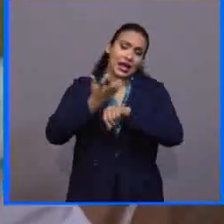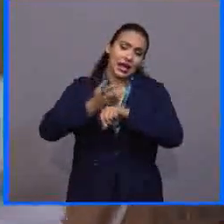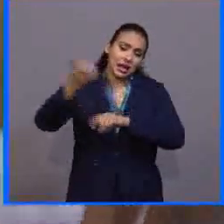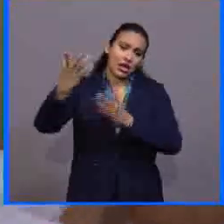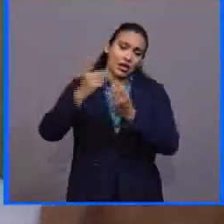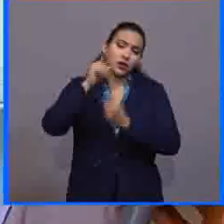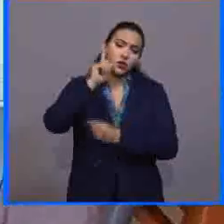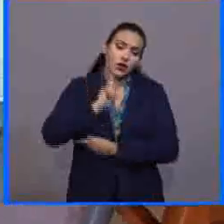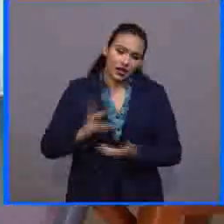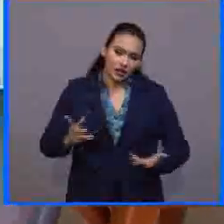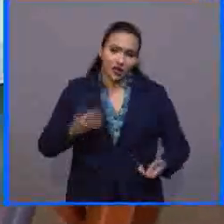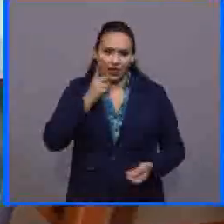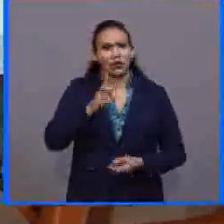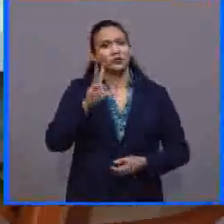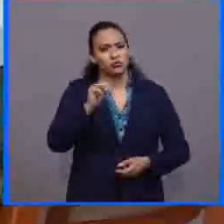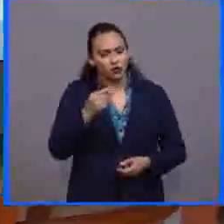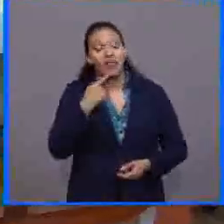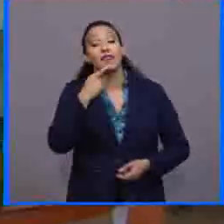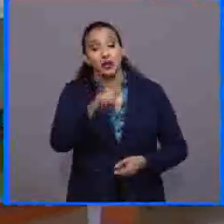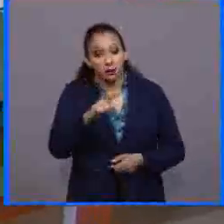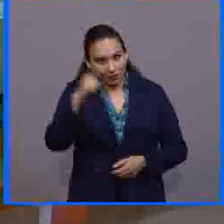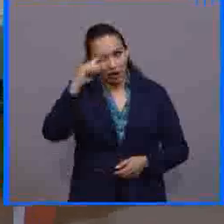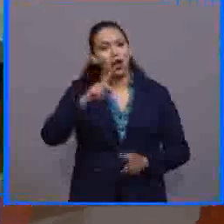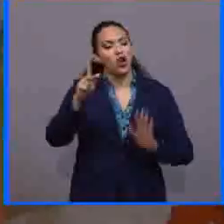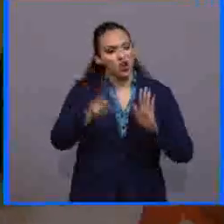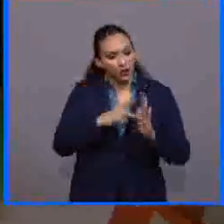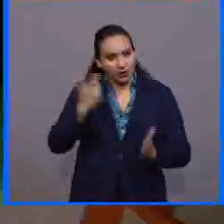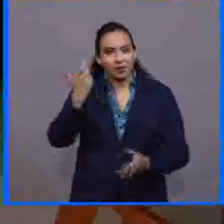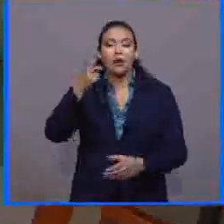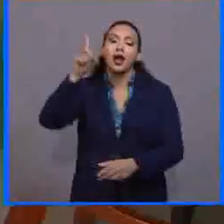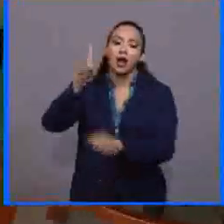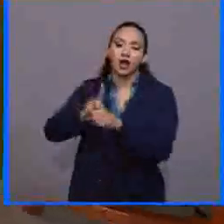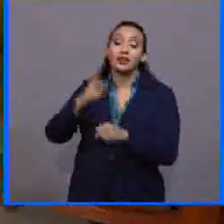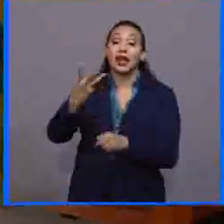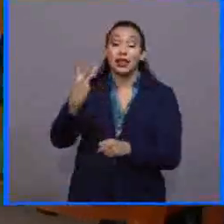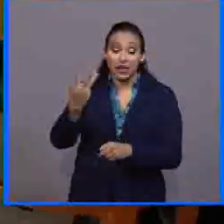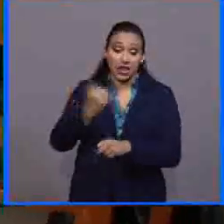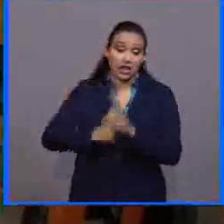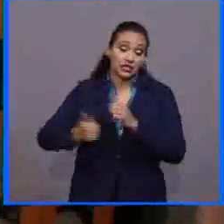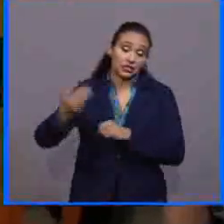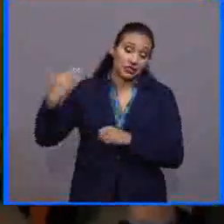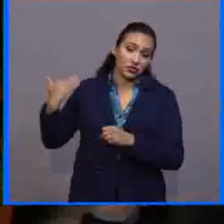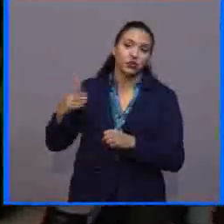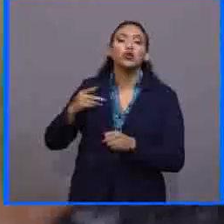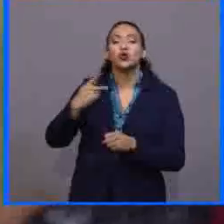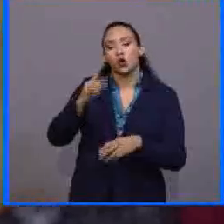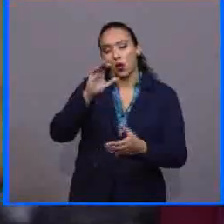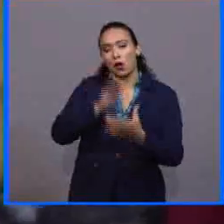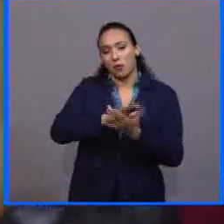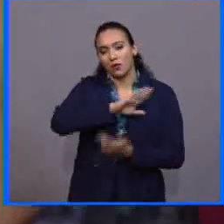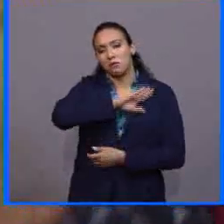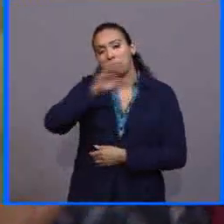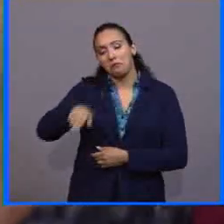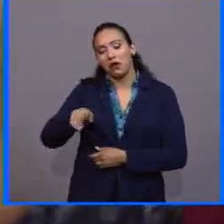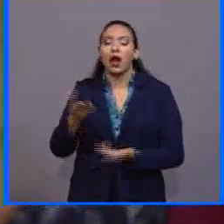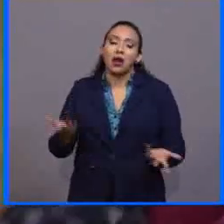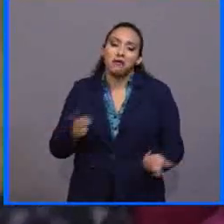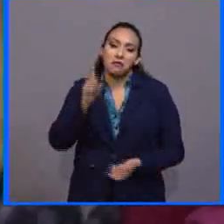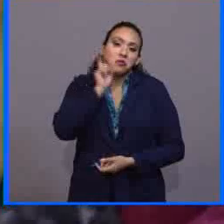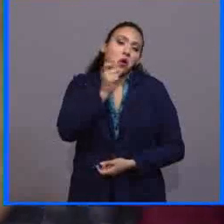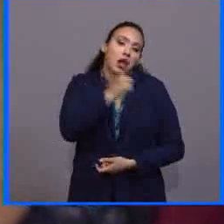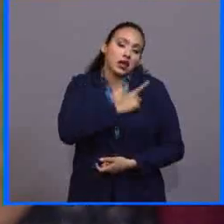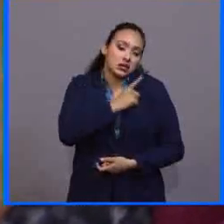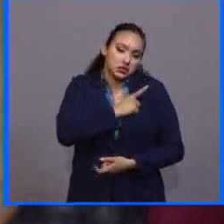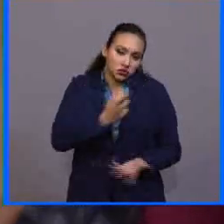le reactive el pago de la pensión por viudez que recibía desde hace 3 años tras la muerte de su esposo, quien trabajó varios